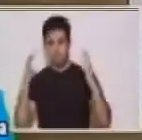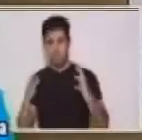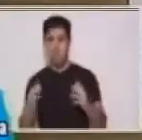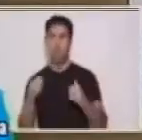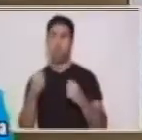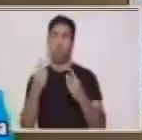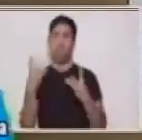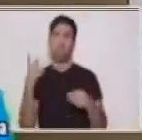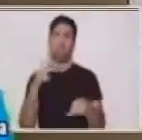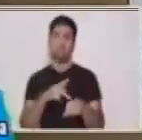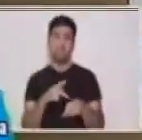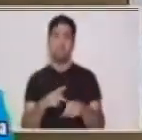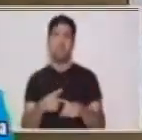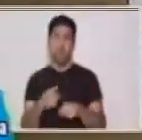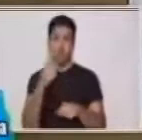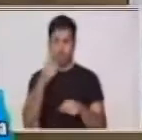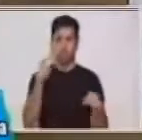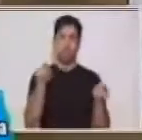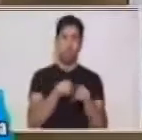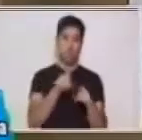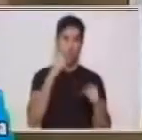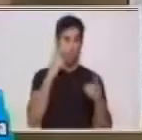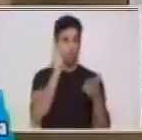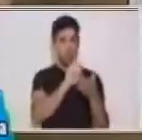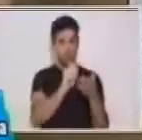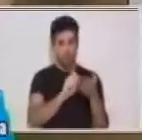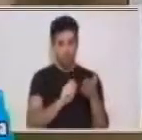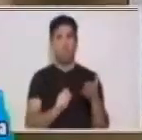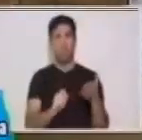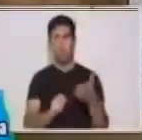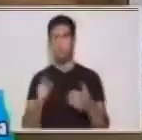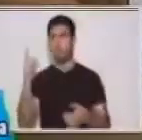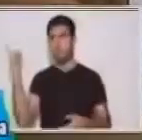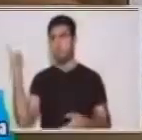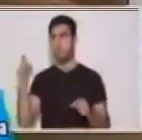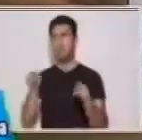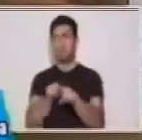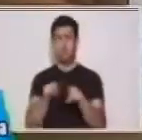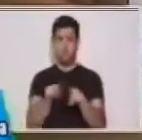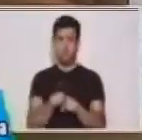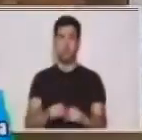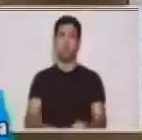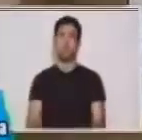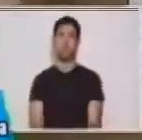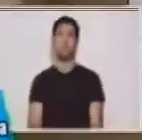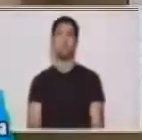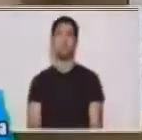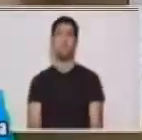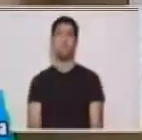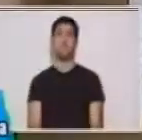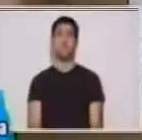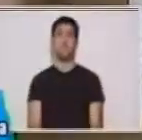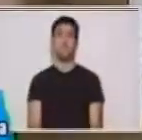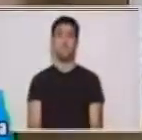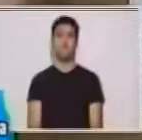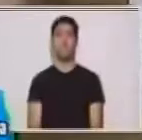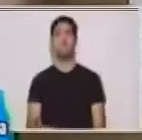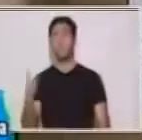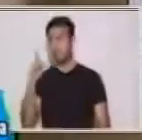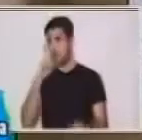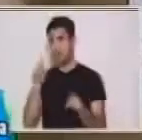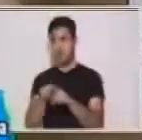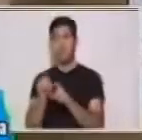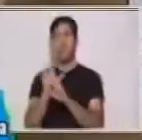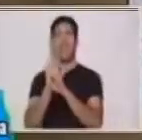bañan. Entonces puedo formular preguntas y escribir estas razones. Y poner ejemplos. Si hablo de